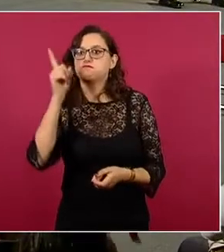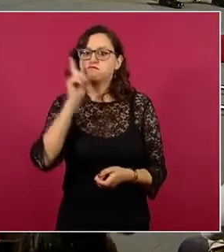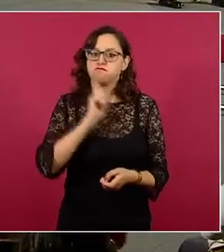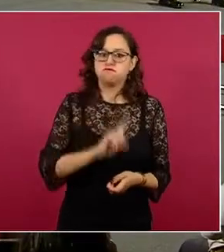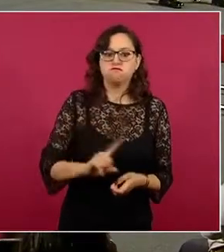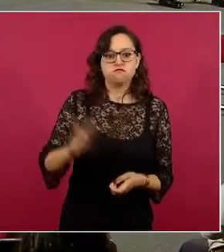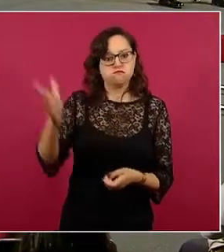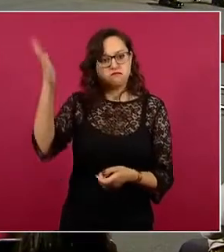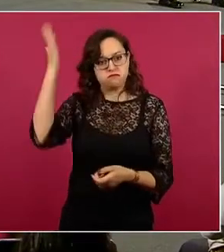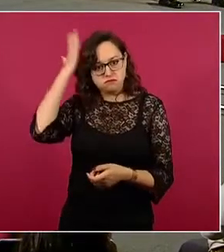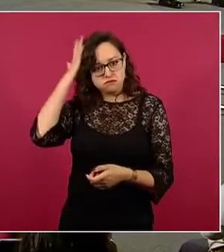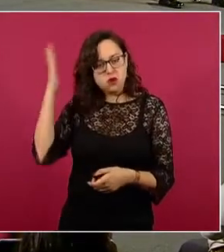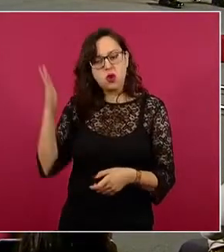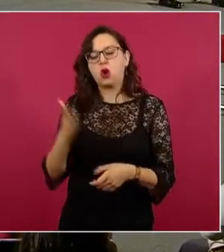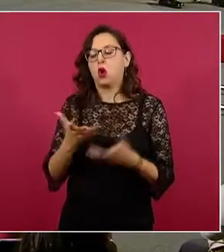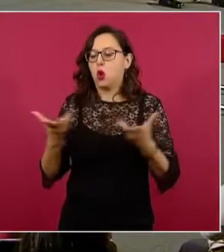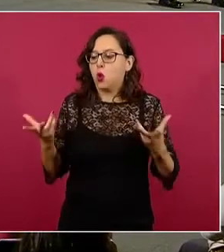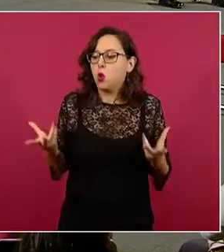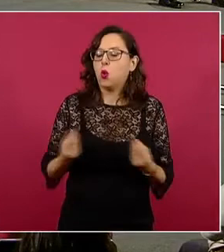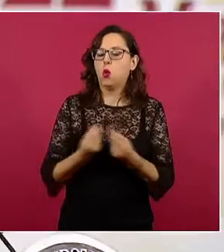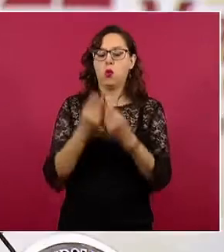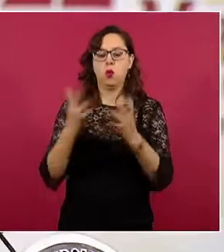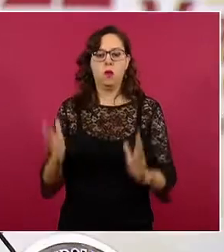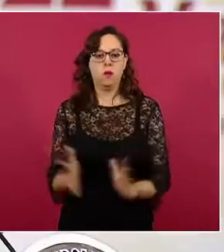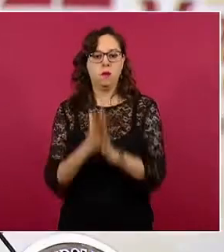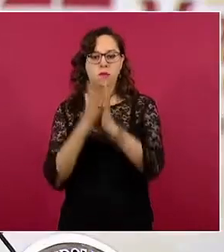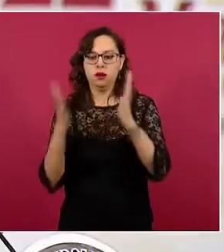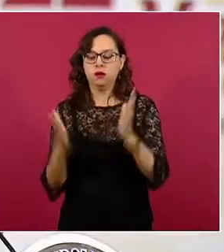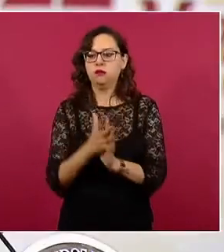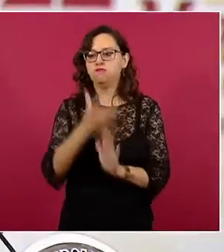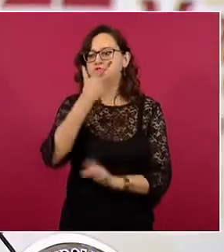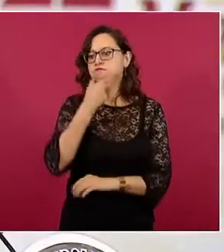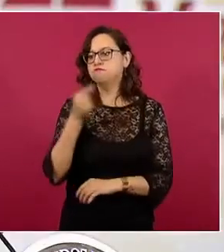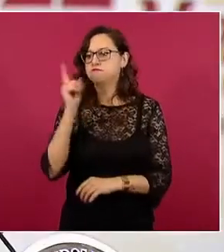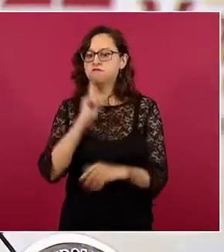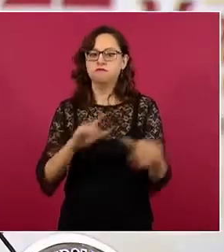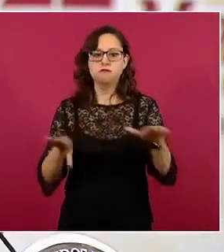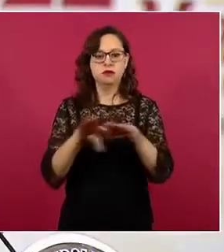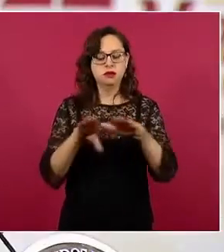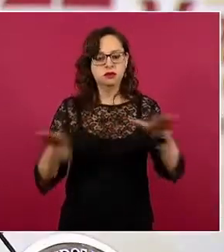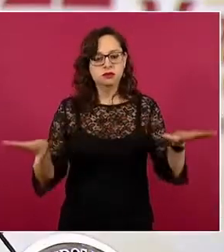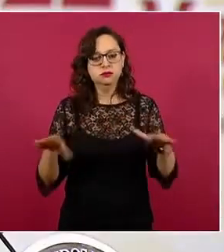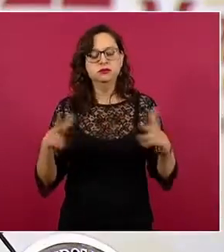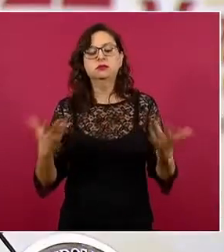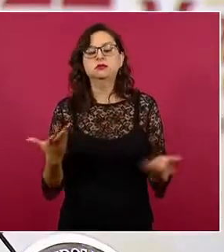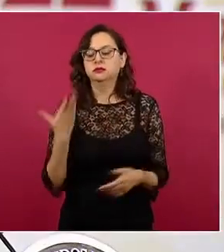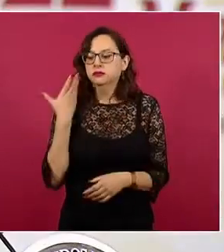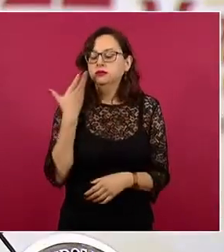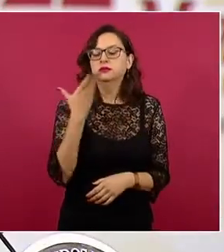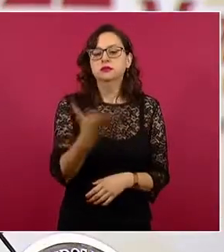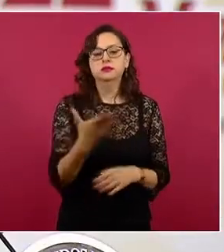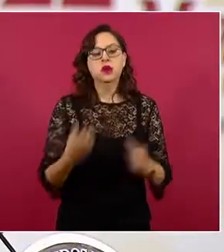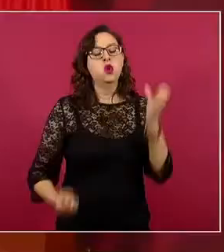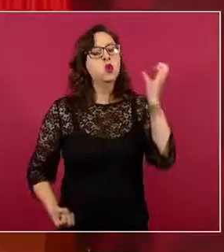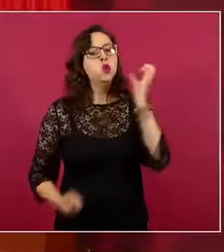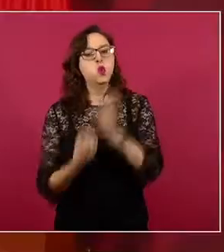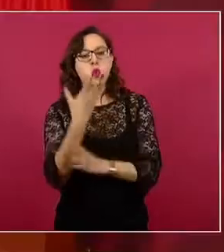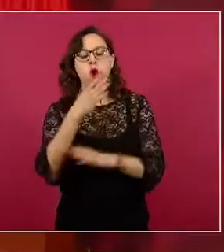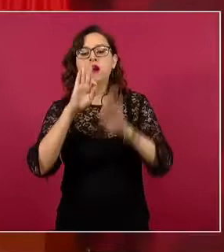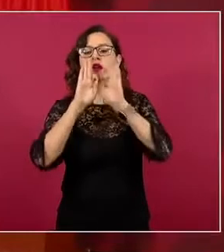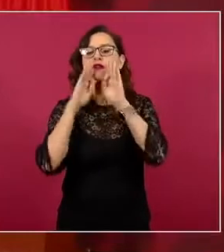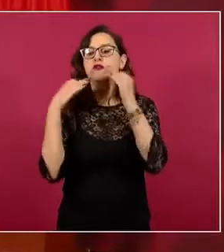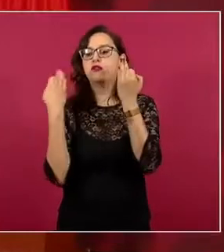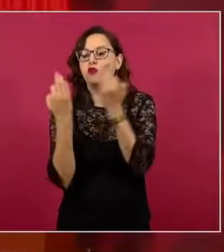estos procesos de aprendizaje de manera activa con un enfoque de género. En lo general, solicitan un modelo educativo